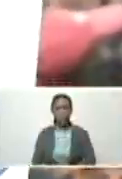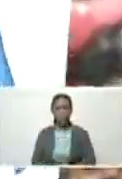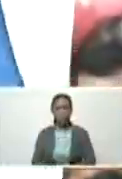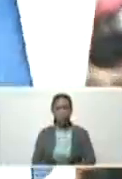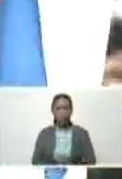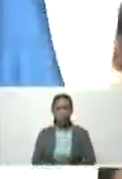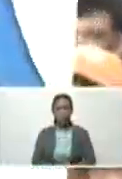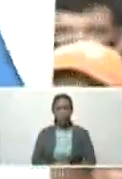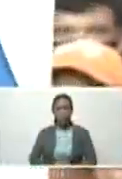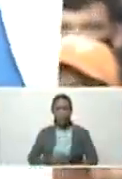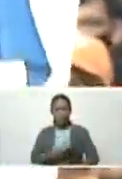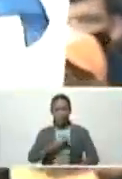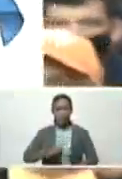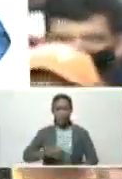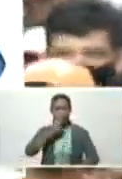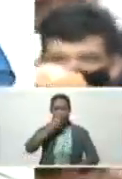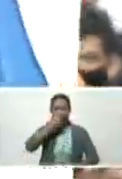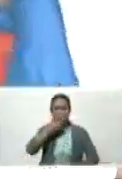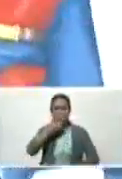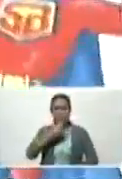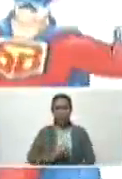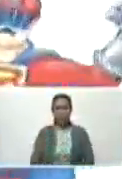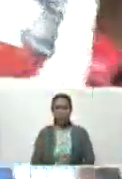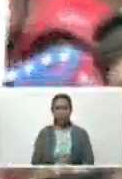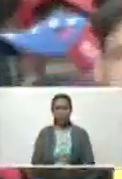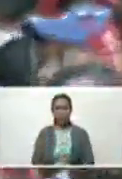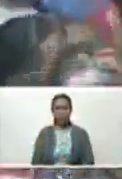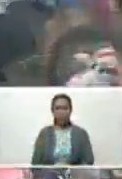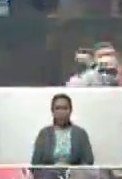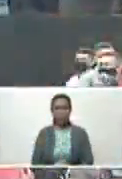el Superbigote.